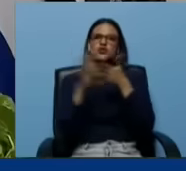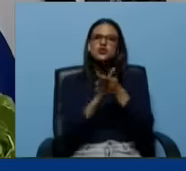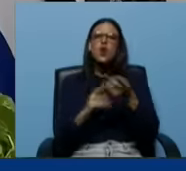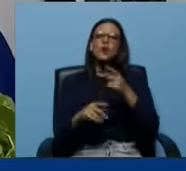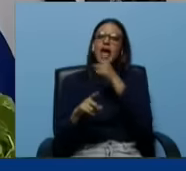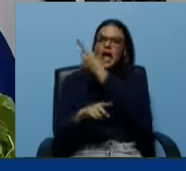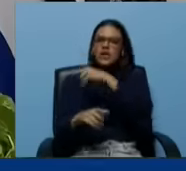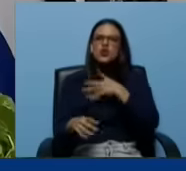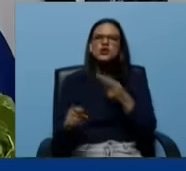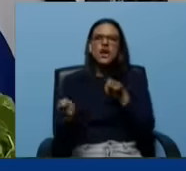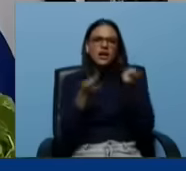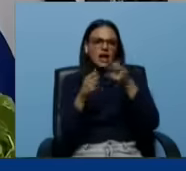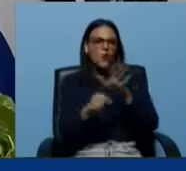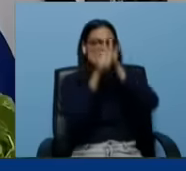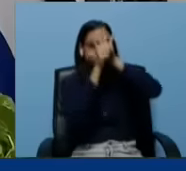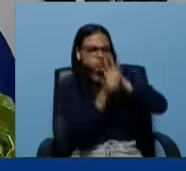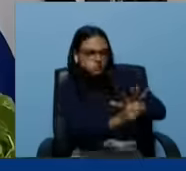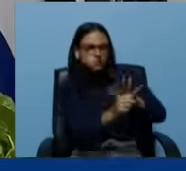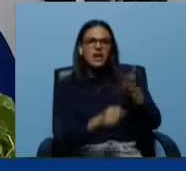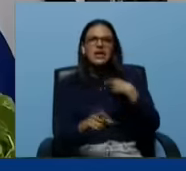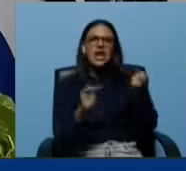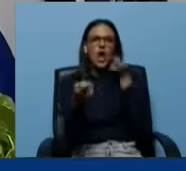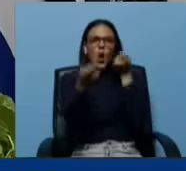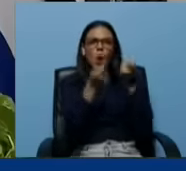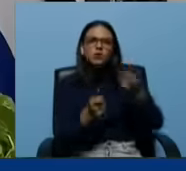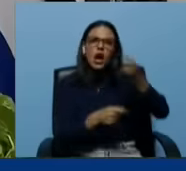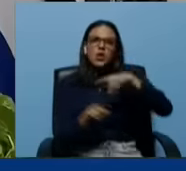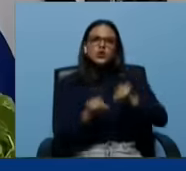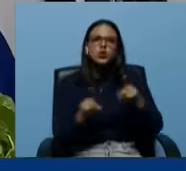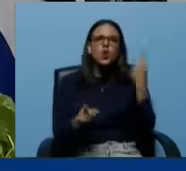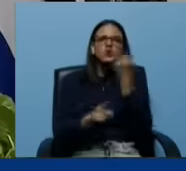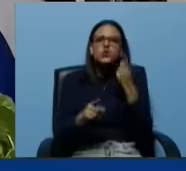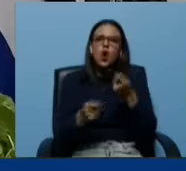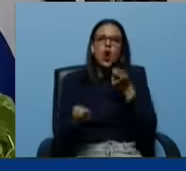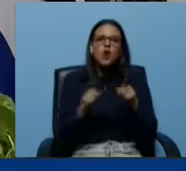de apetitos imperialistas.